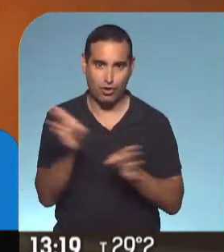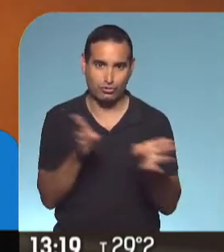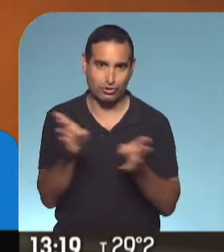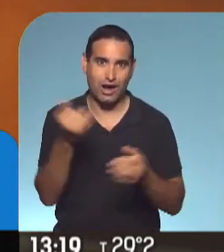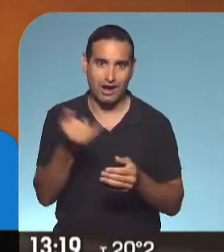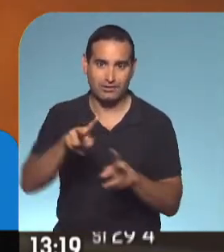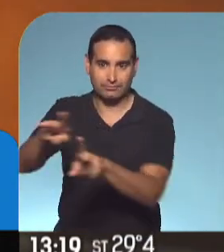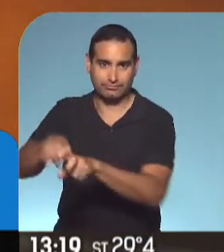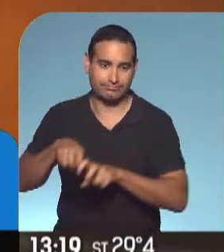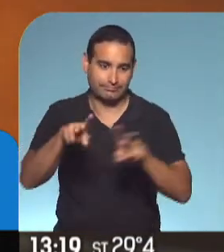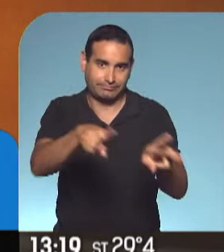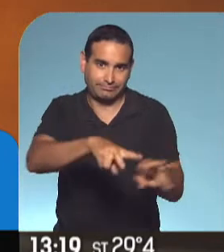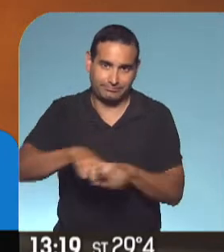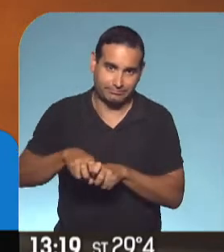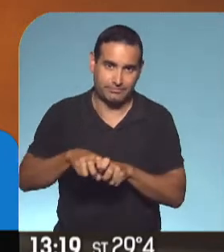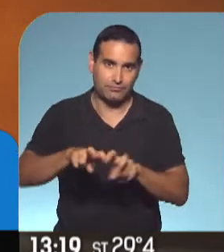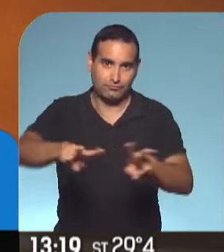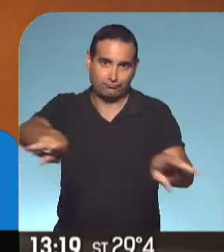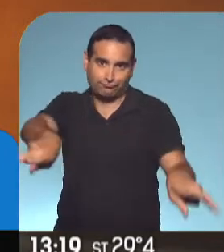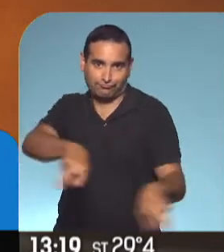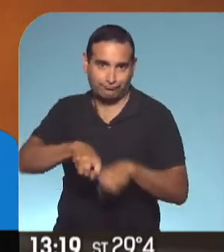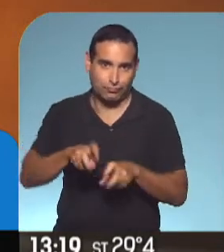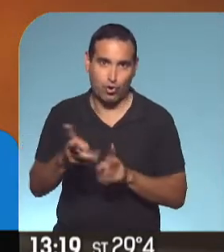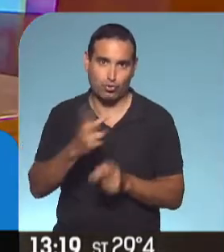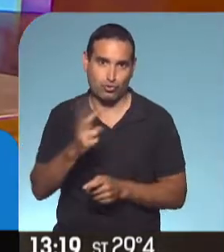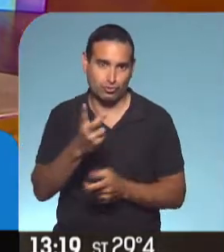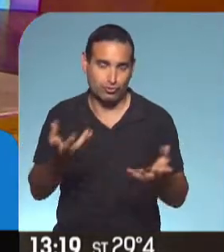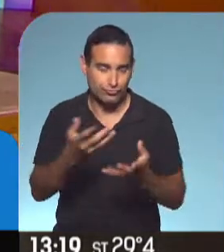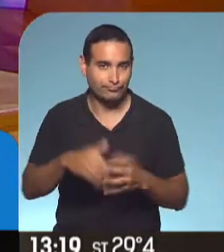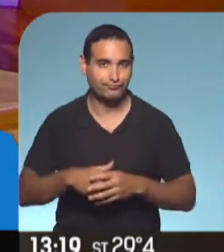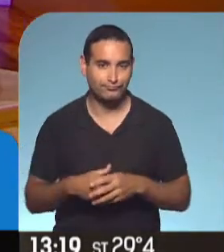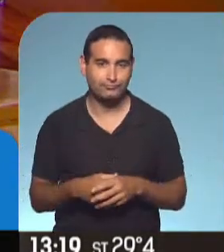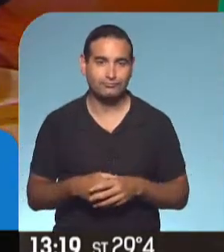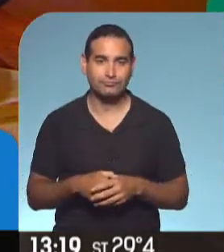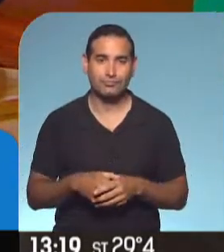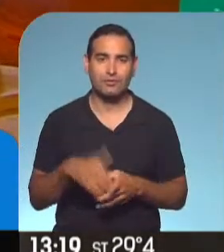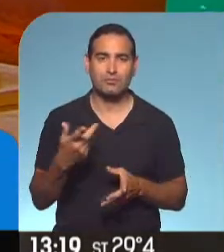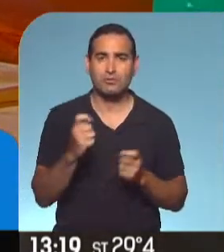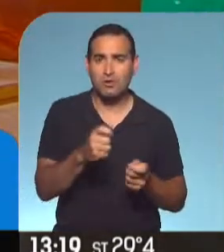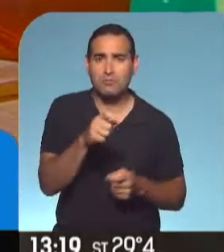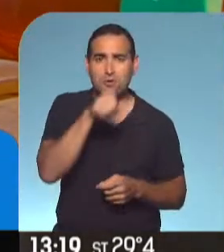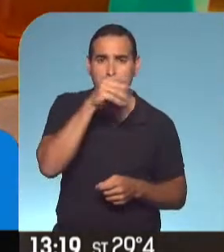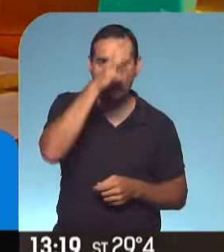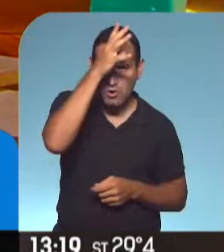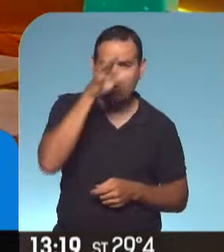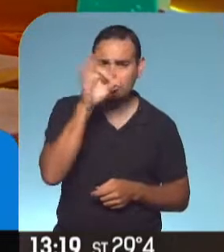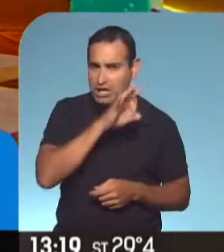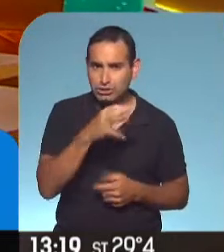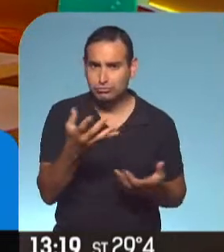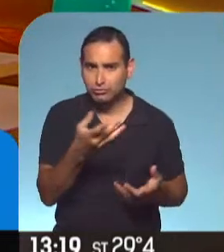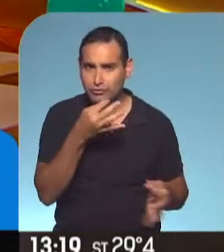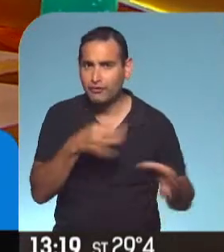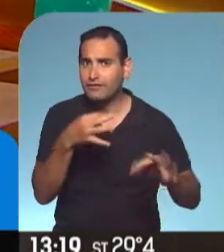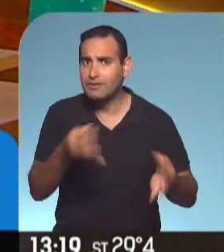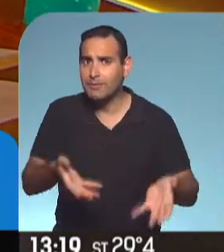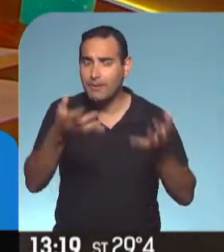donde tiene una buena rentabilidad y el resto si me lo pagan lo venderlo si se reemplaza por pollo cerdo alguna alternativa lo que está